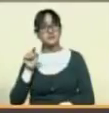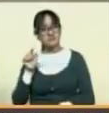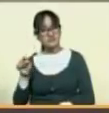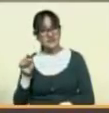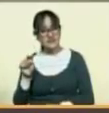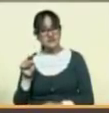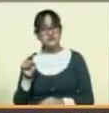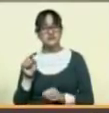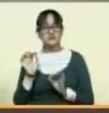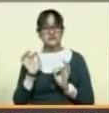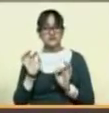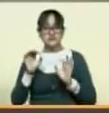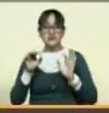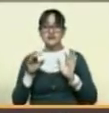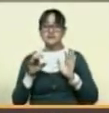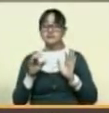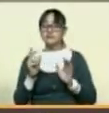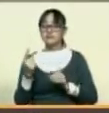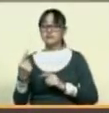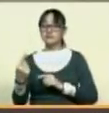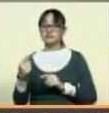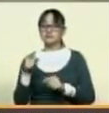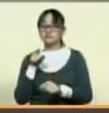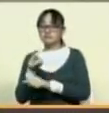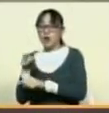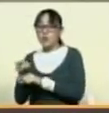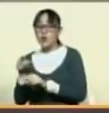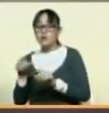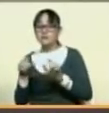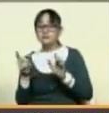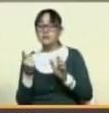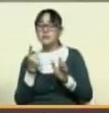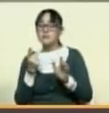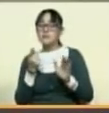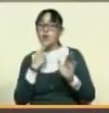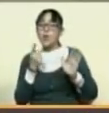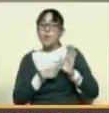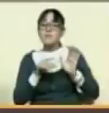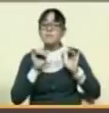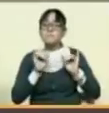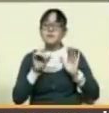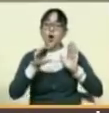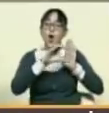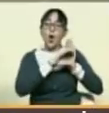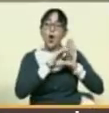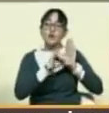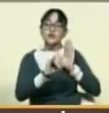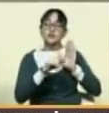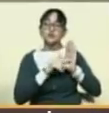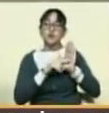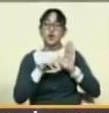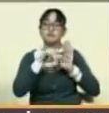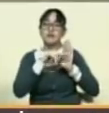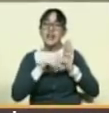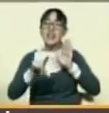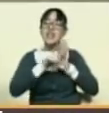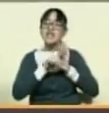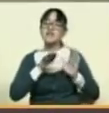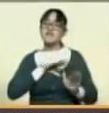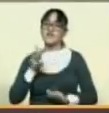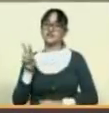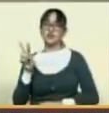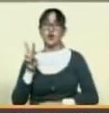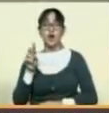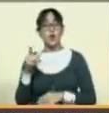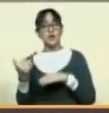sujeta a lo que está en la Constitución, las leyes y los reglamentos y el ordenamiento jurídico venezolano. Entonces